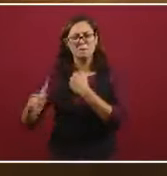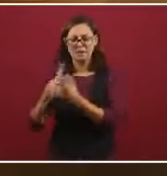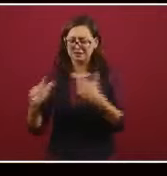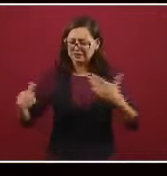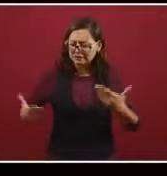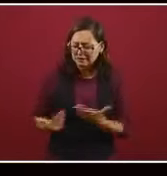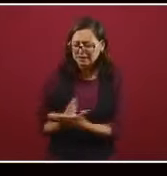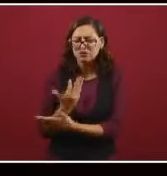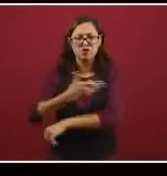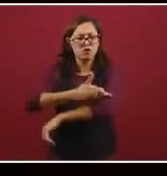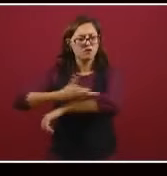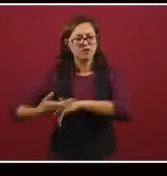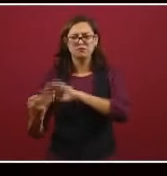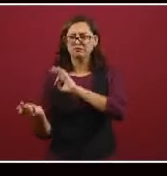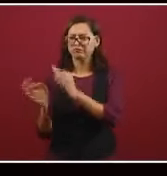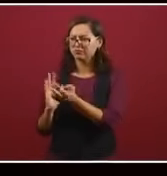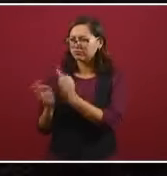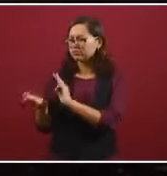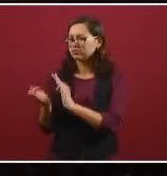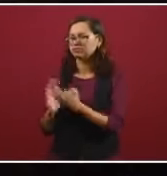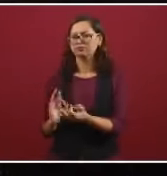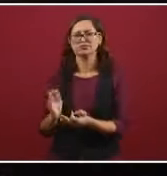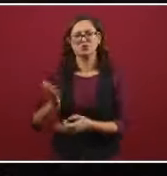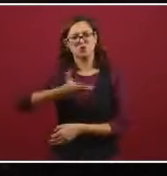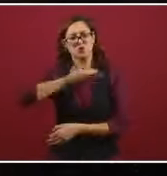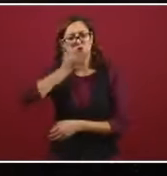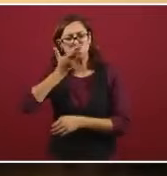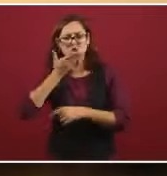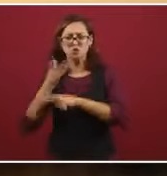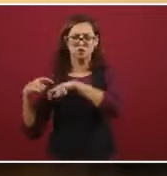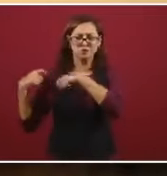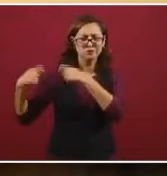sus familiares, sus costumbres,